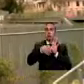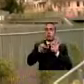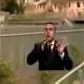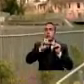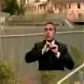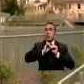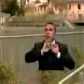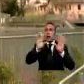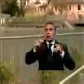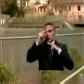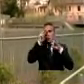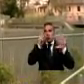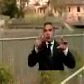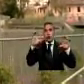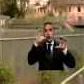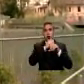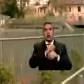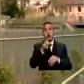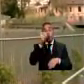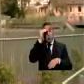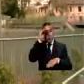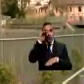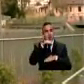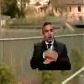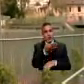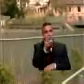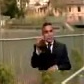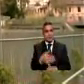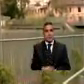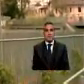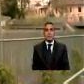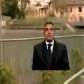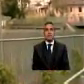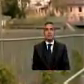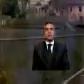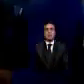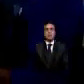esos detalles en el noticiero de las 19 horas. Que tengan una excelente tarde.